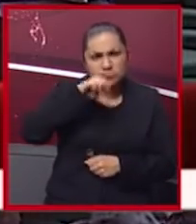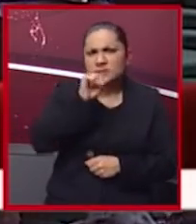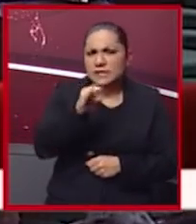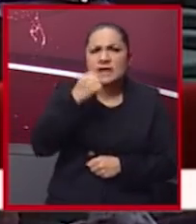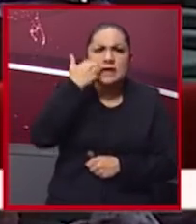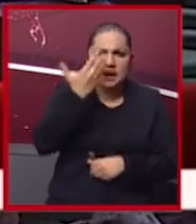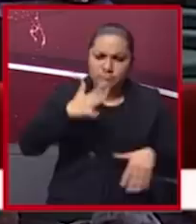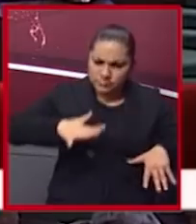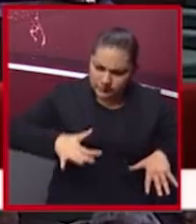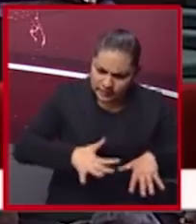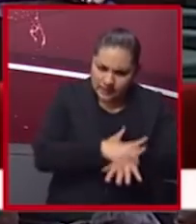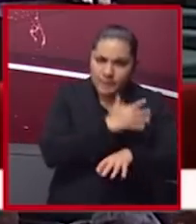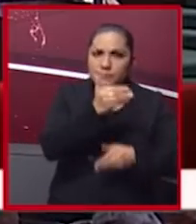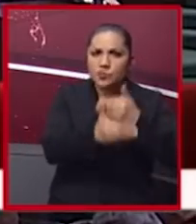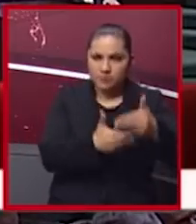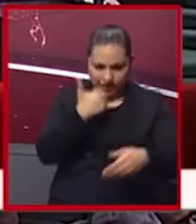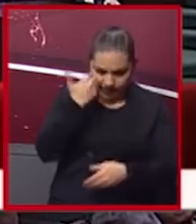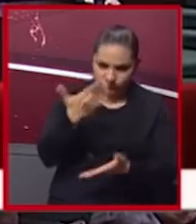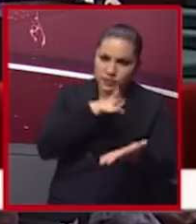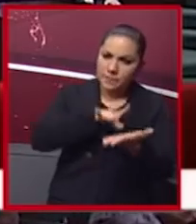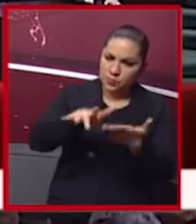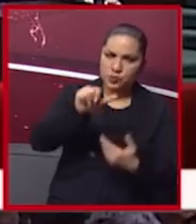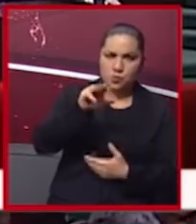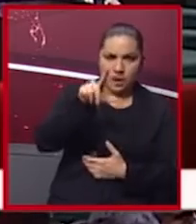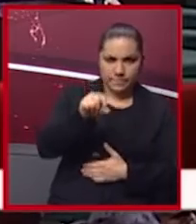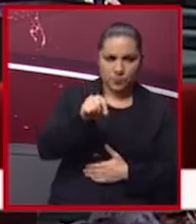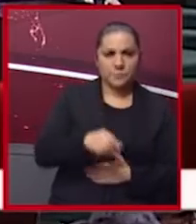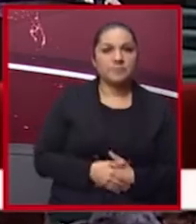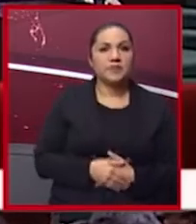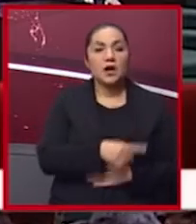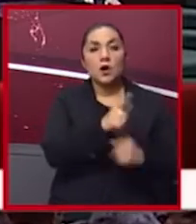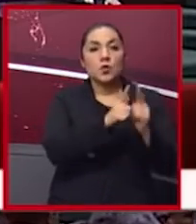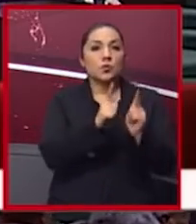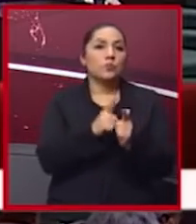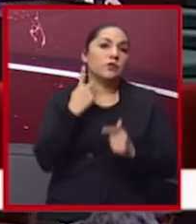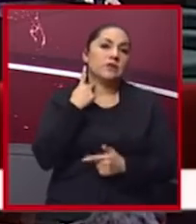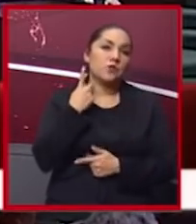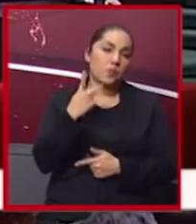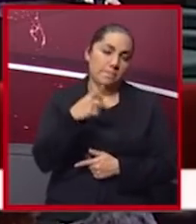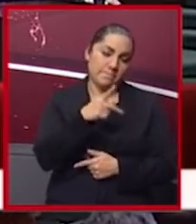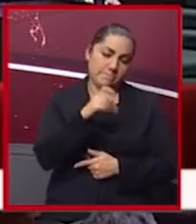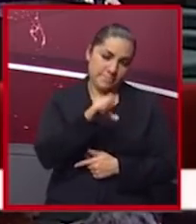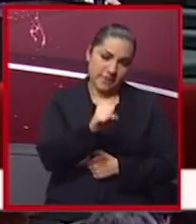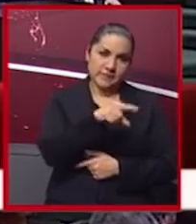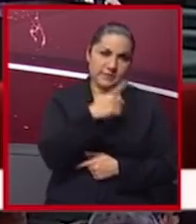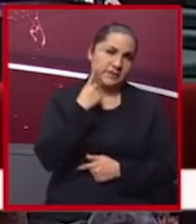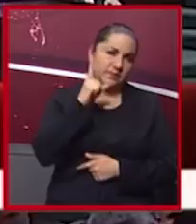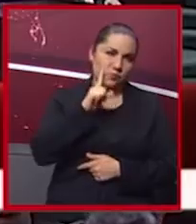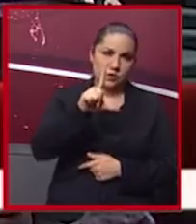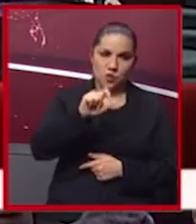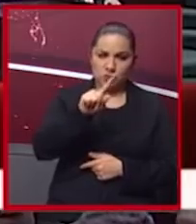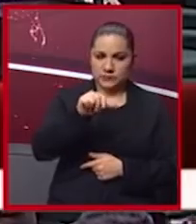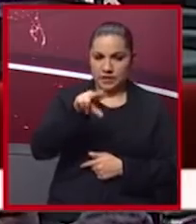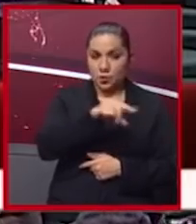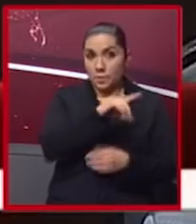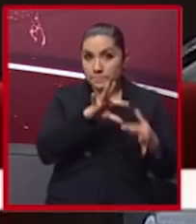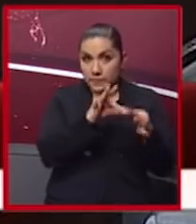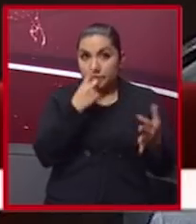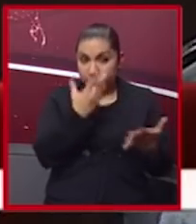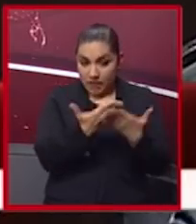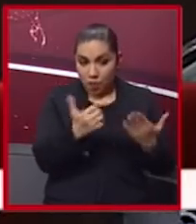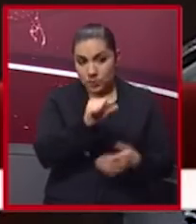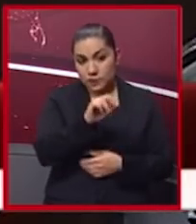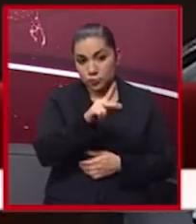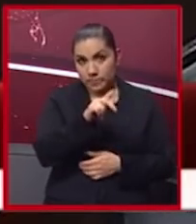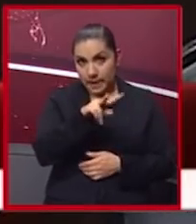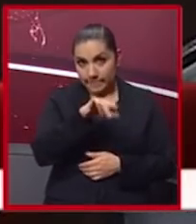El Partido Encuentro Social, a través de la diputada Adriana Lozano, dijo que si bien el superávit previsto de 1% es